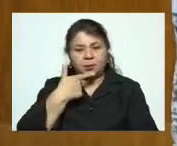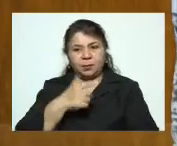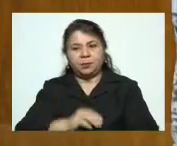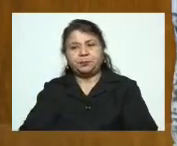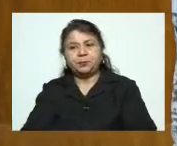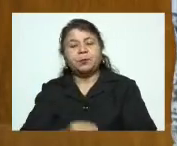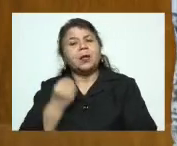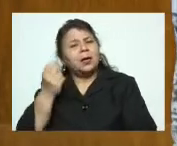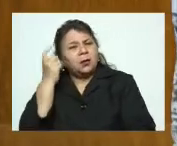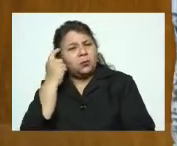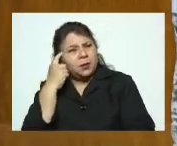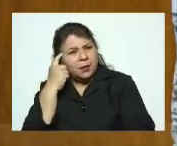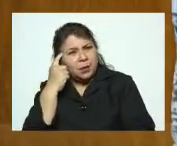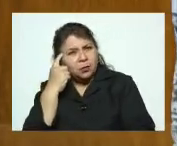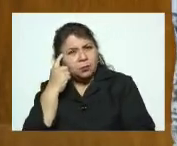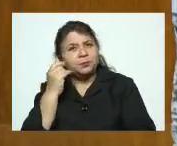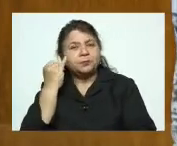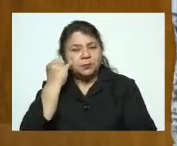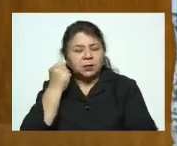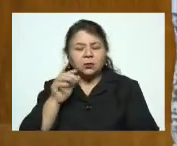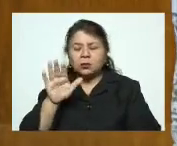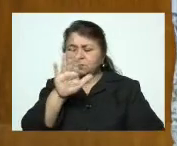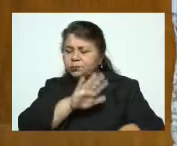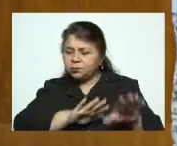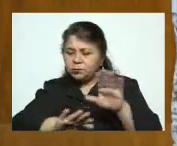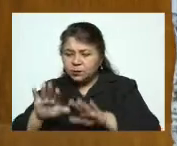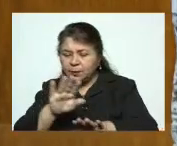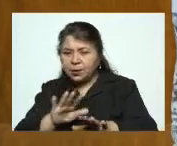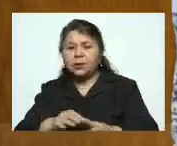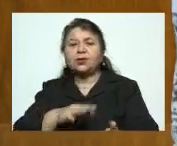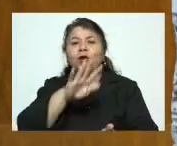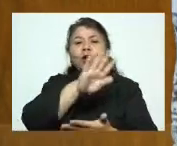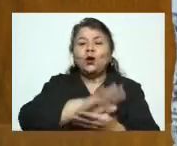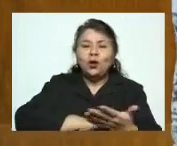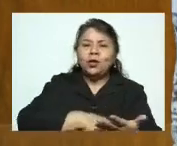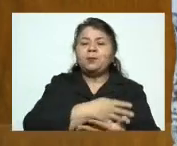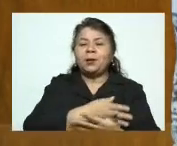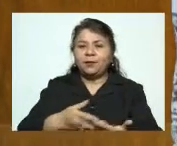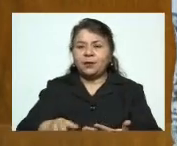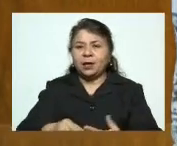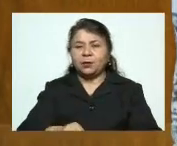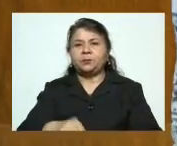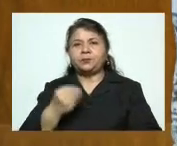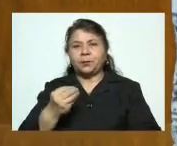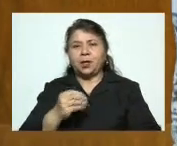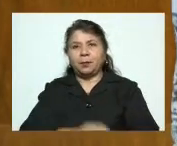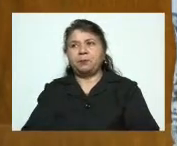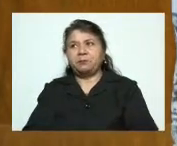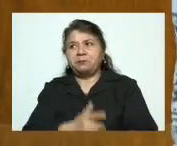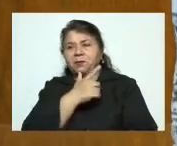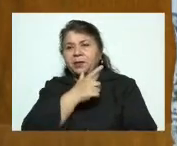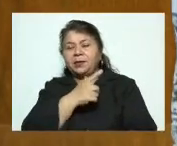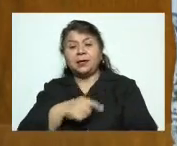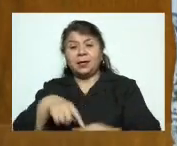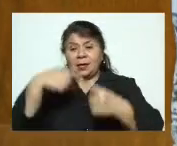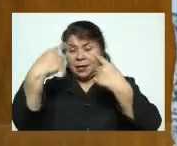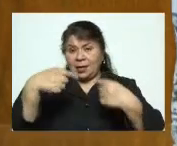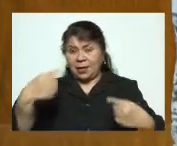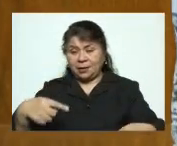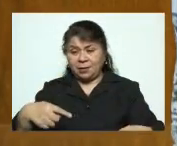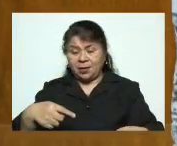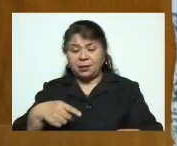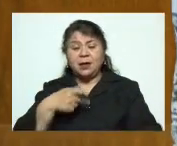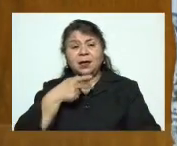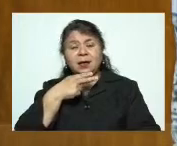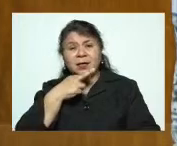Además diseñando y también planificando. El día sábado 5, creo que la actividad en la